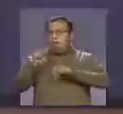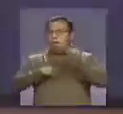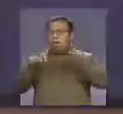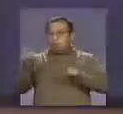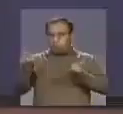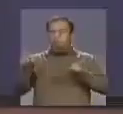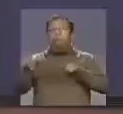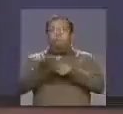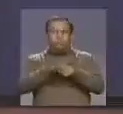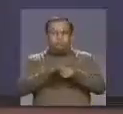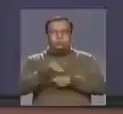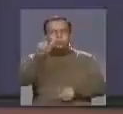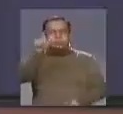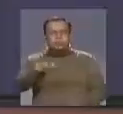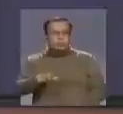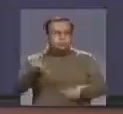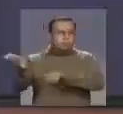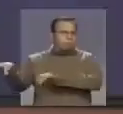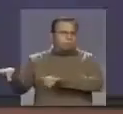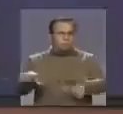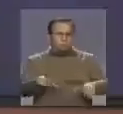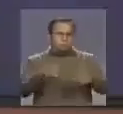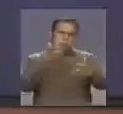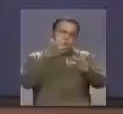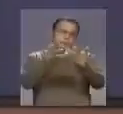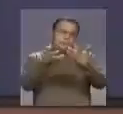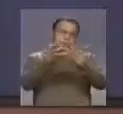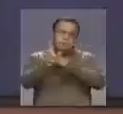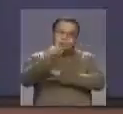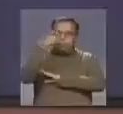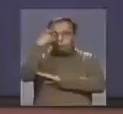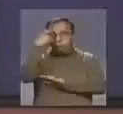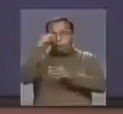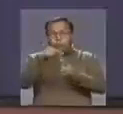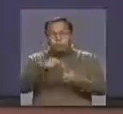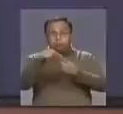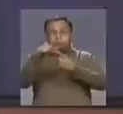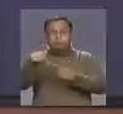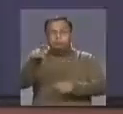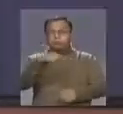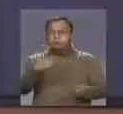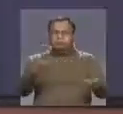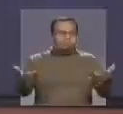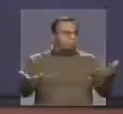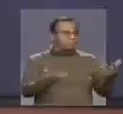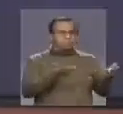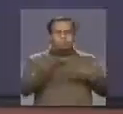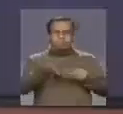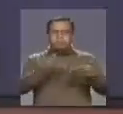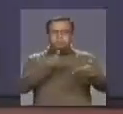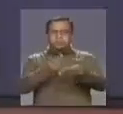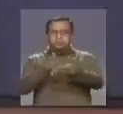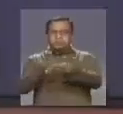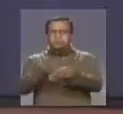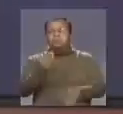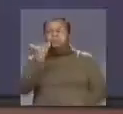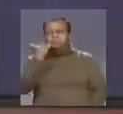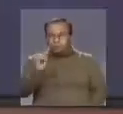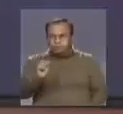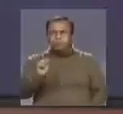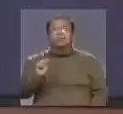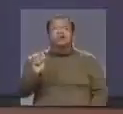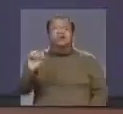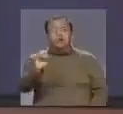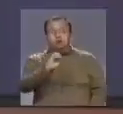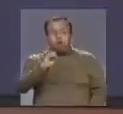algunos casos con estos actores porque hay unos sistemas de gobernanza especiales. Entonces se vuelve también una barrera y un límite para las mujeres,